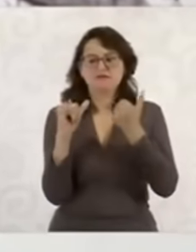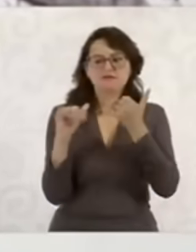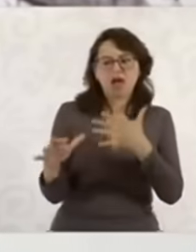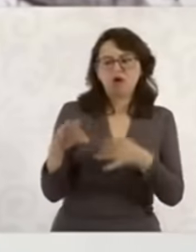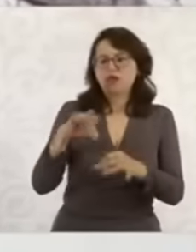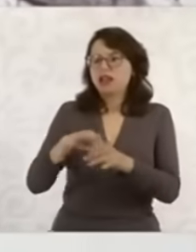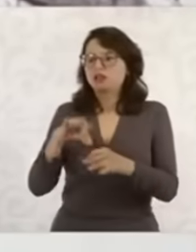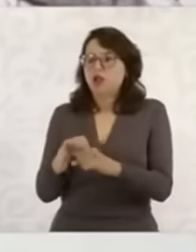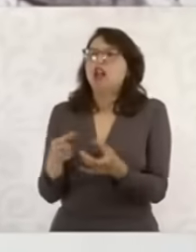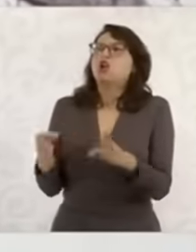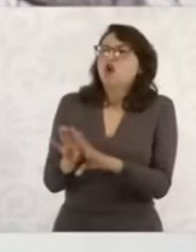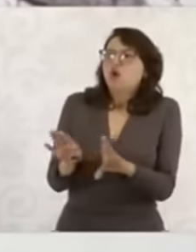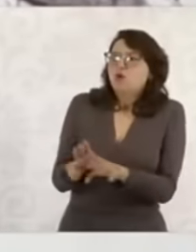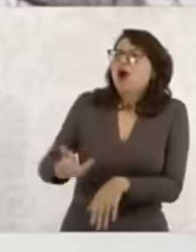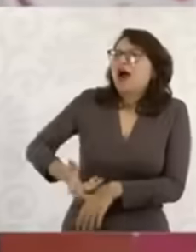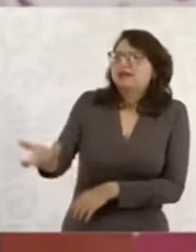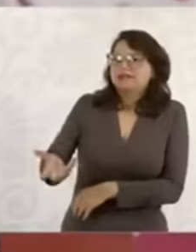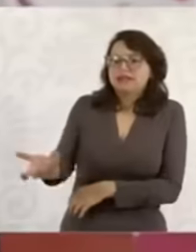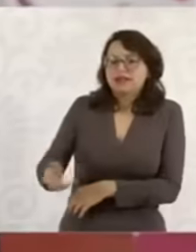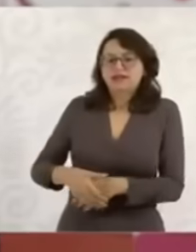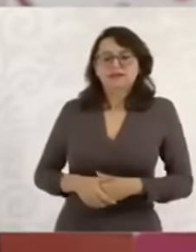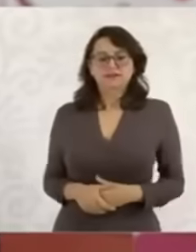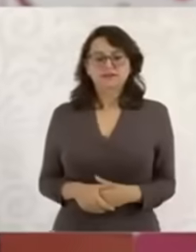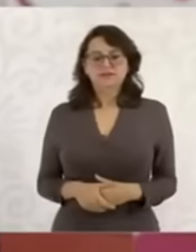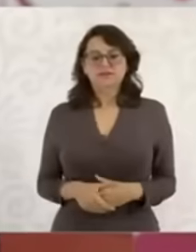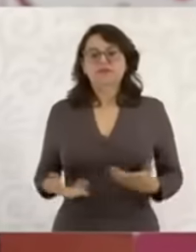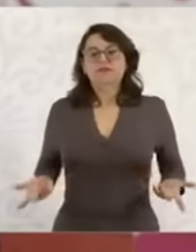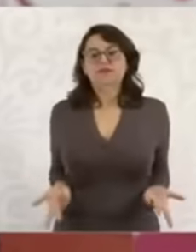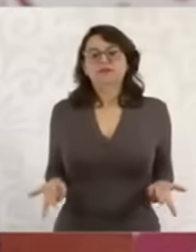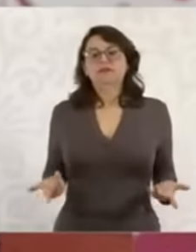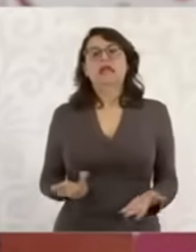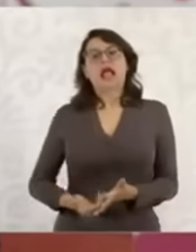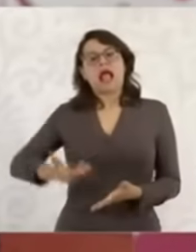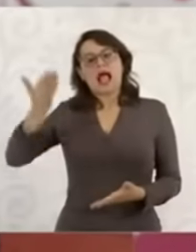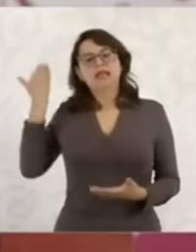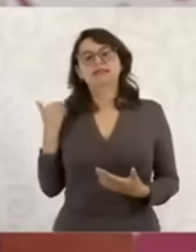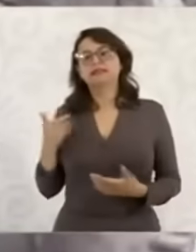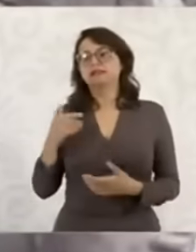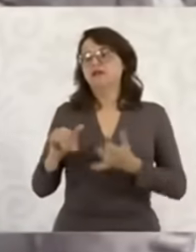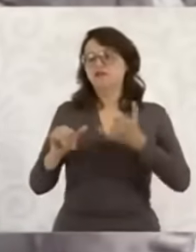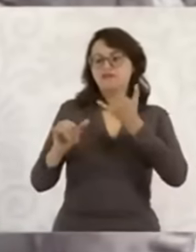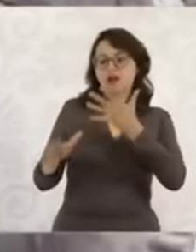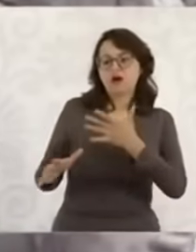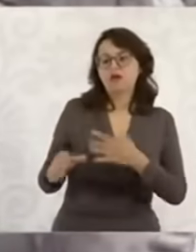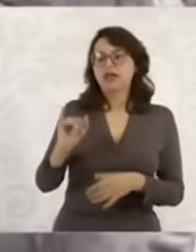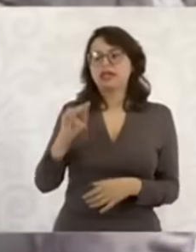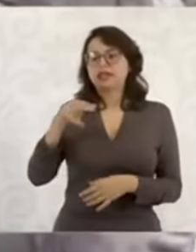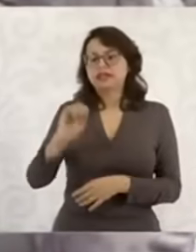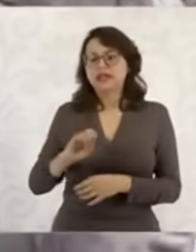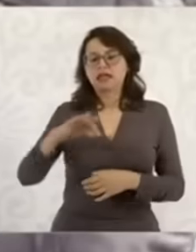Que conteste esta pregunta. ¿Por qué el INE se negó a abrir todas las casillas?